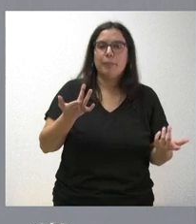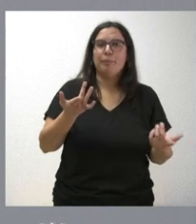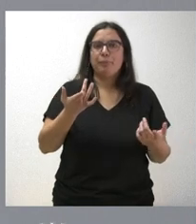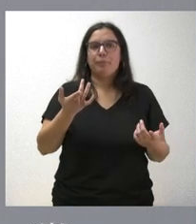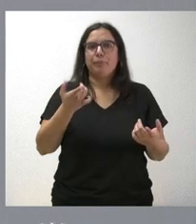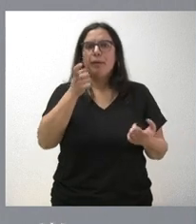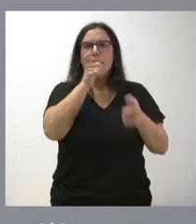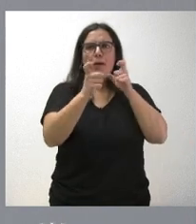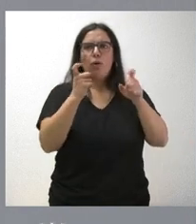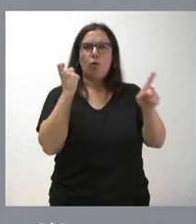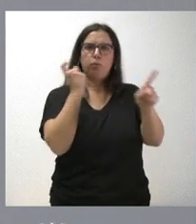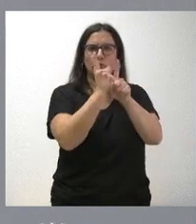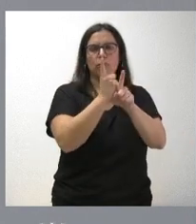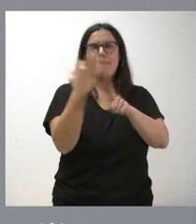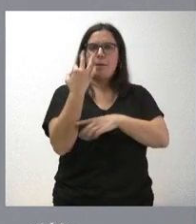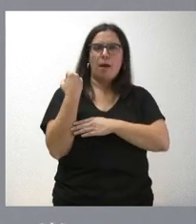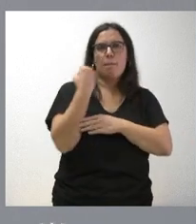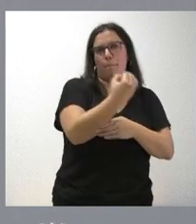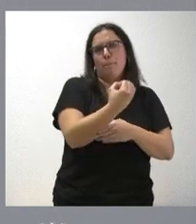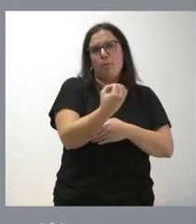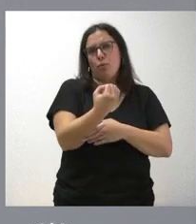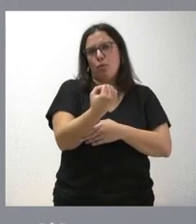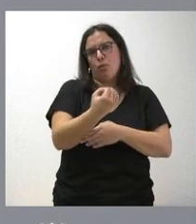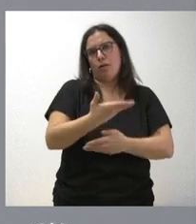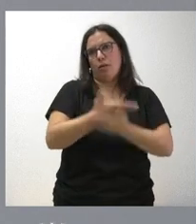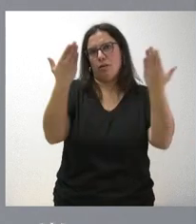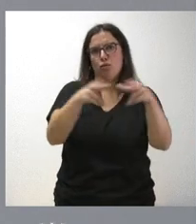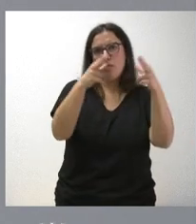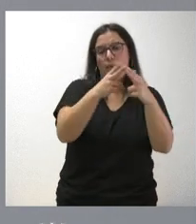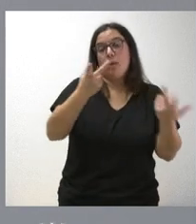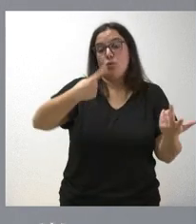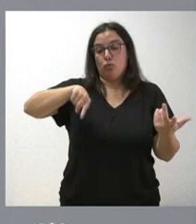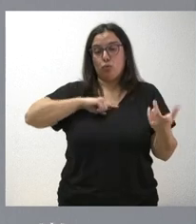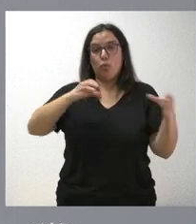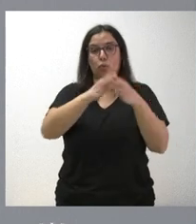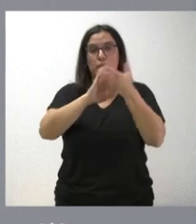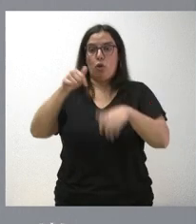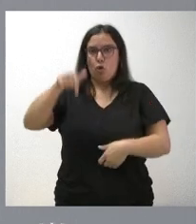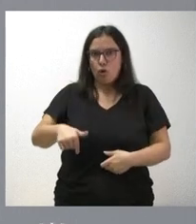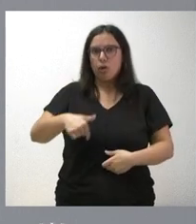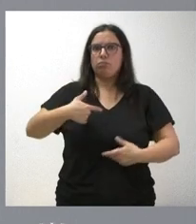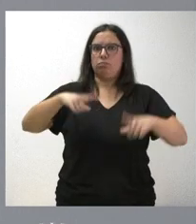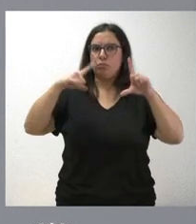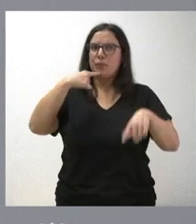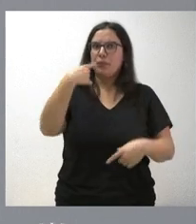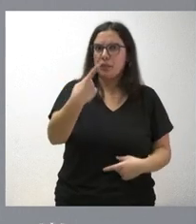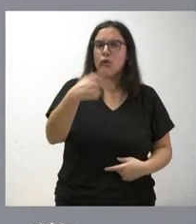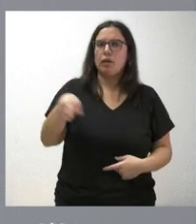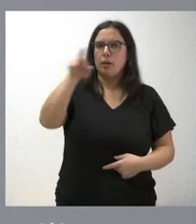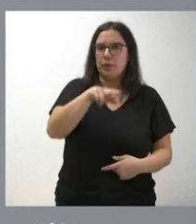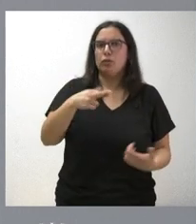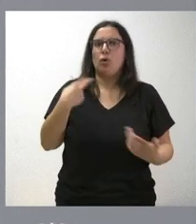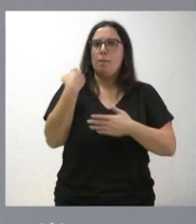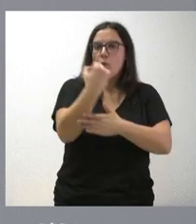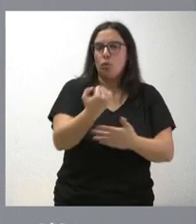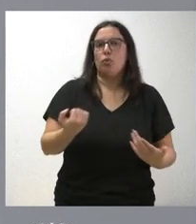apoyo y el respaldo por parte del conjunto de la sociedad y desde la junta de Castilla y león y yo mismo hoy aquí lo reitero y reitero